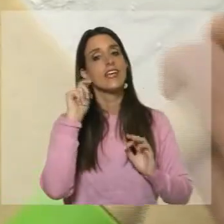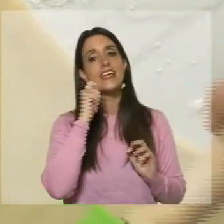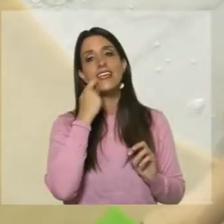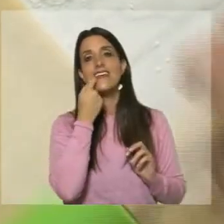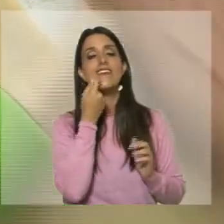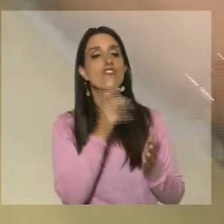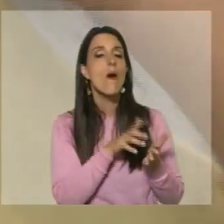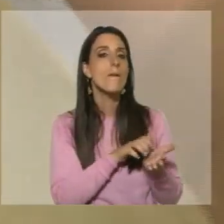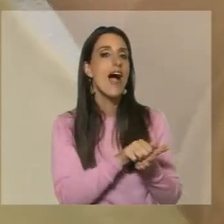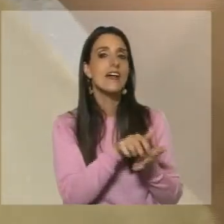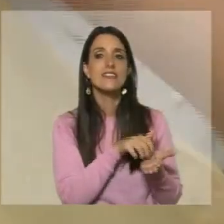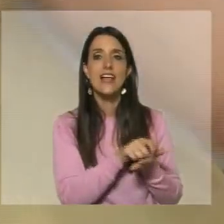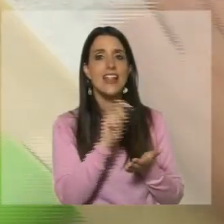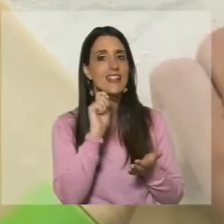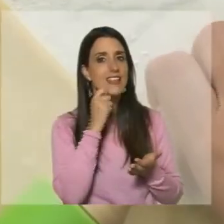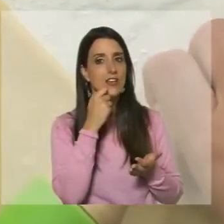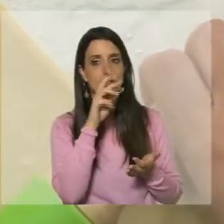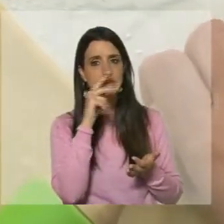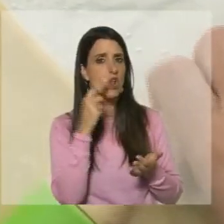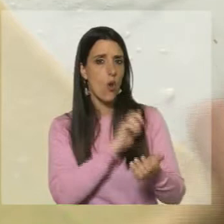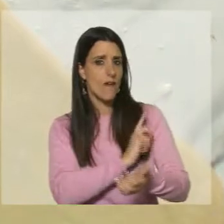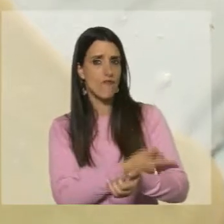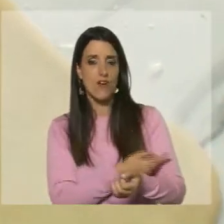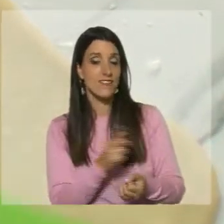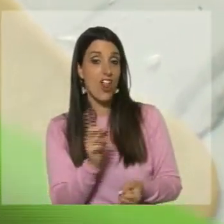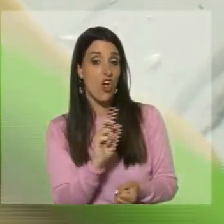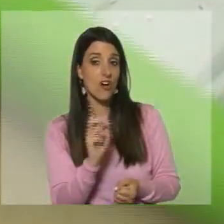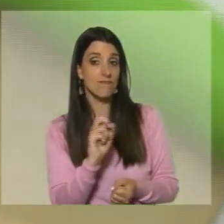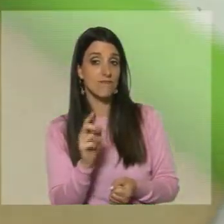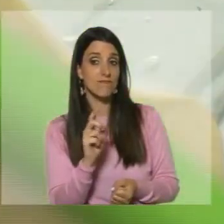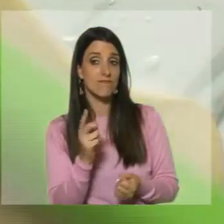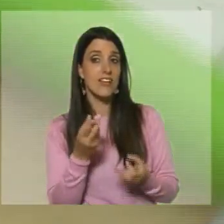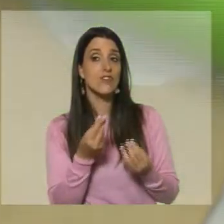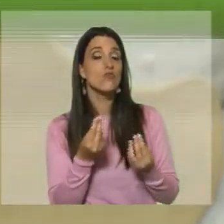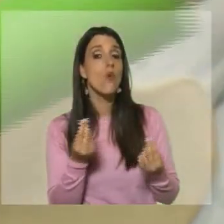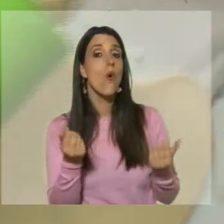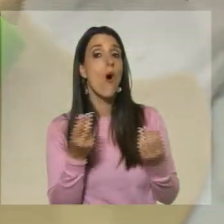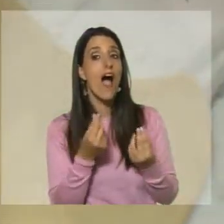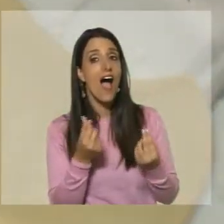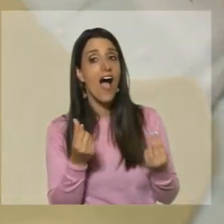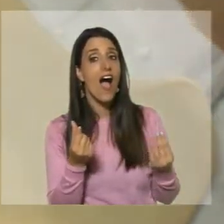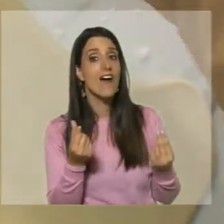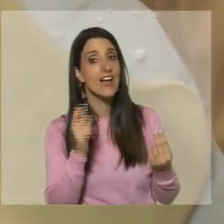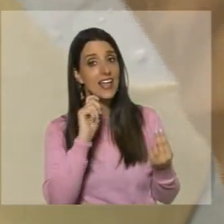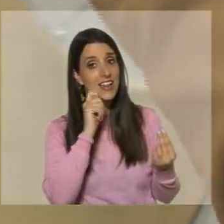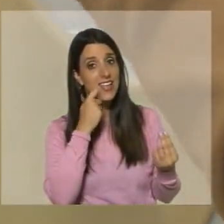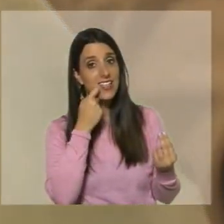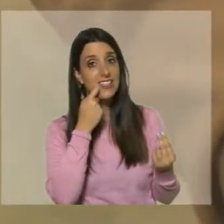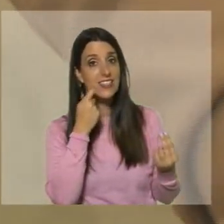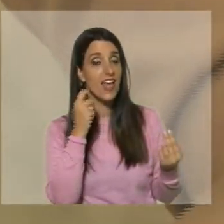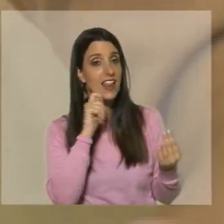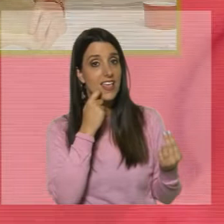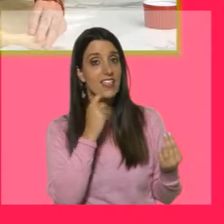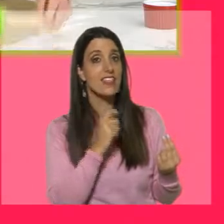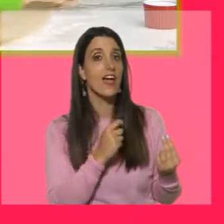masa. Y no tiene hacer. Nada, ¿viste? No, pero no tenés que hacer fuerza. No tenés que hacer fuerza. Claro, es como es que una masa es como un agradable. Placer. Claro, mira, voy. Ahí